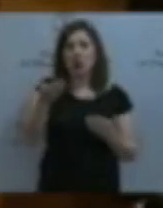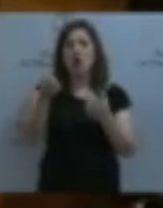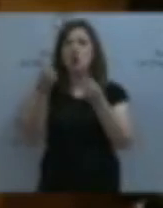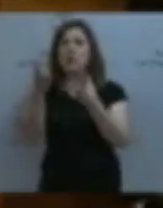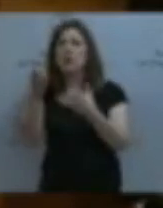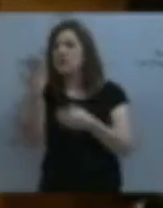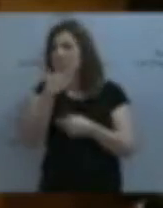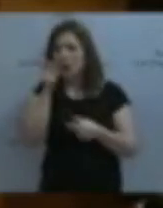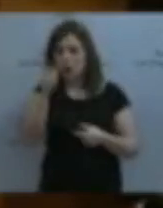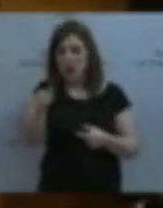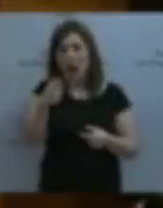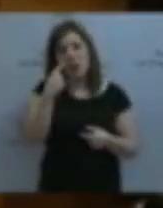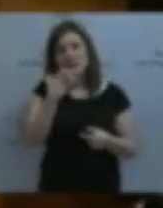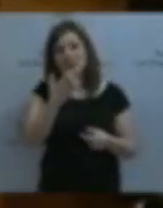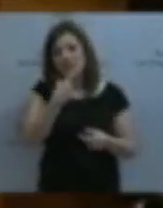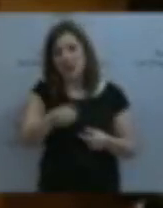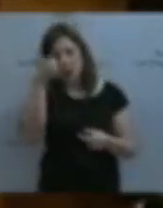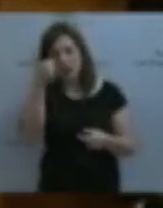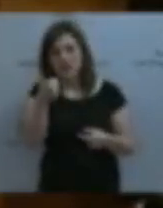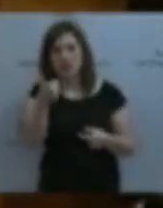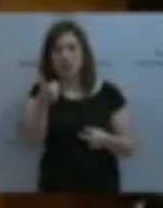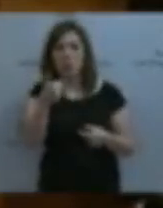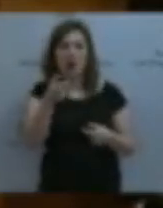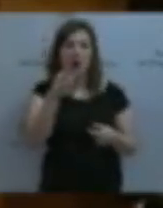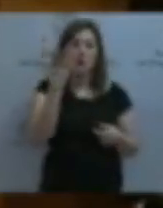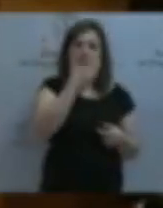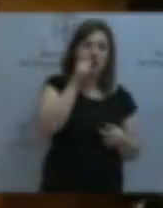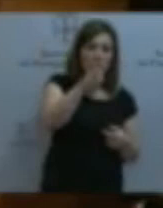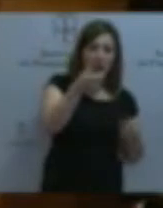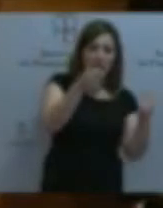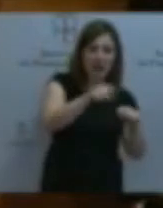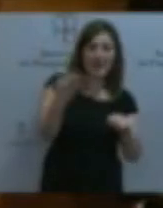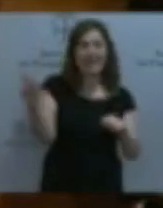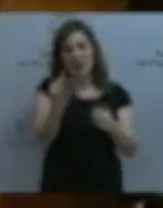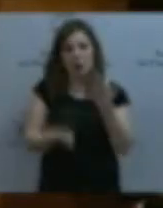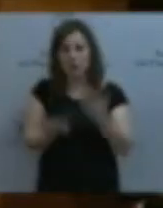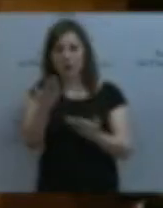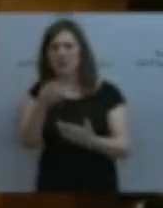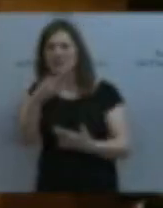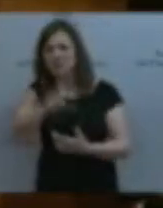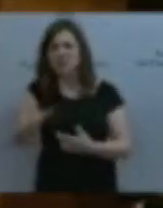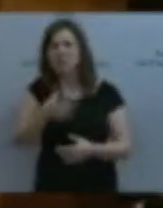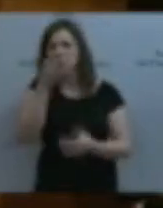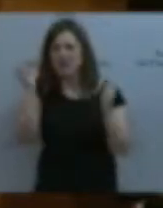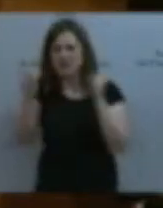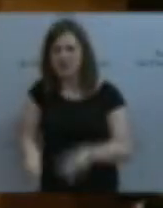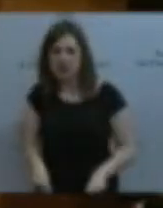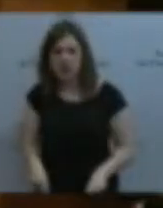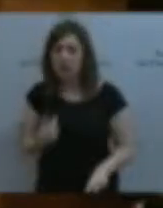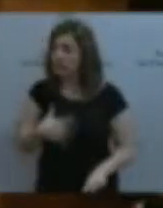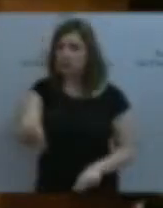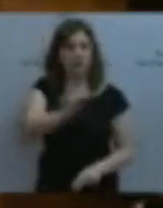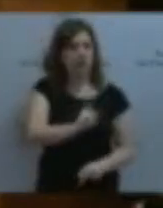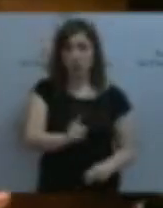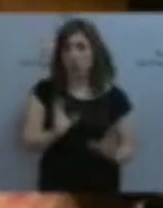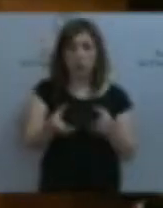va a ser más sencillo cerrar un aula en la escuela rural que una cafetería de sinvergüenzas. Esto es lo que yo no entiendo, ni entiende mi grupo